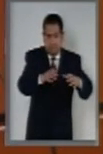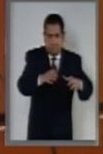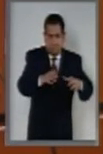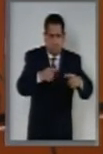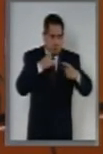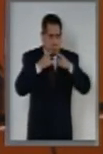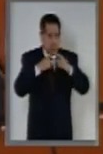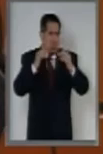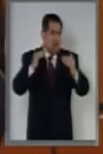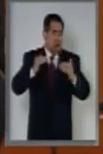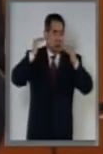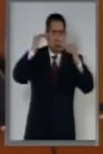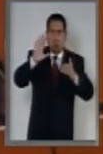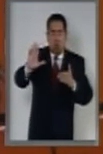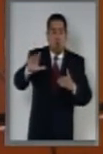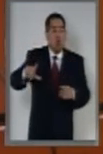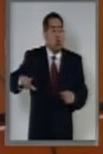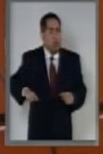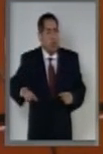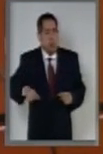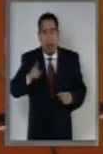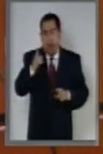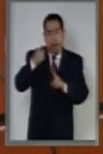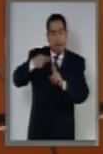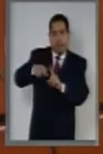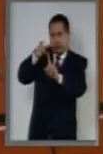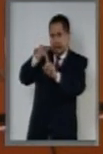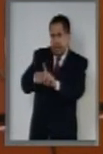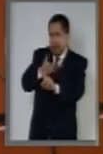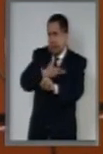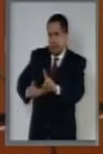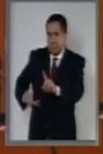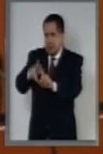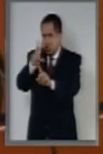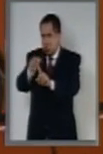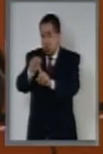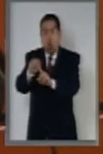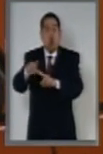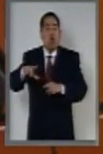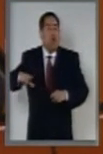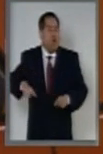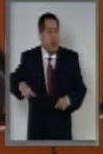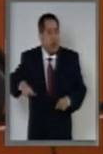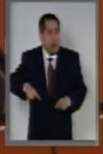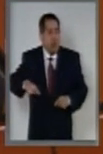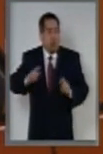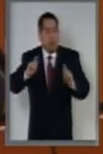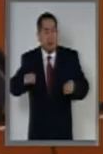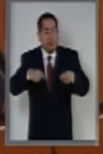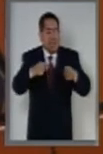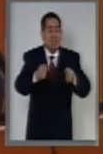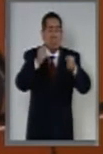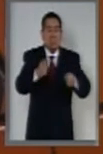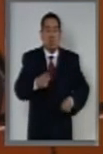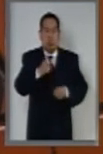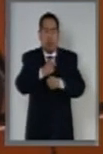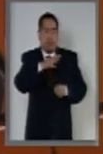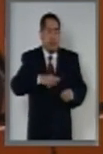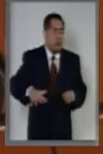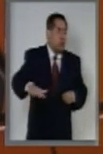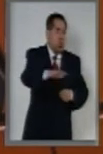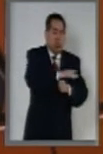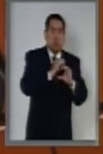el soberano, no el presidente, es el garante de la seguridad de las personas y de sus